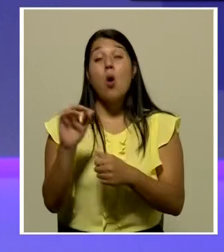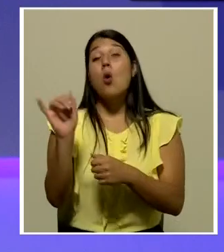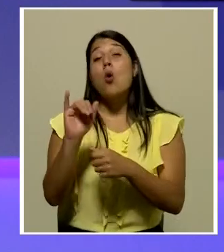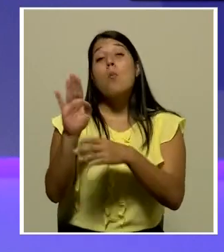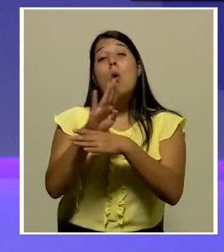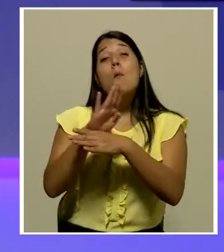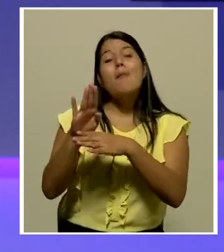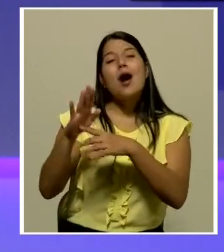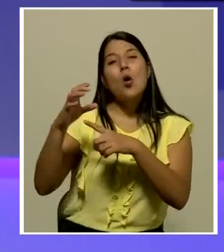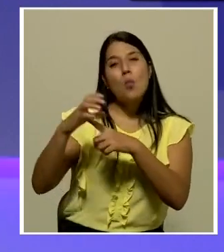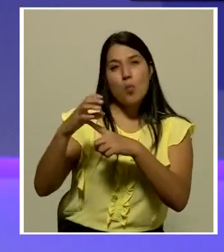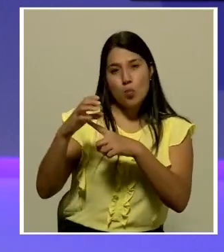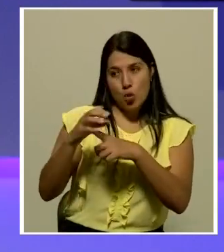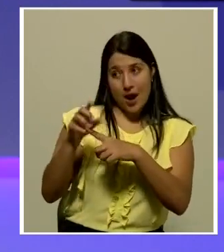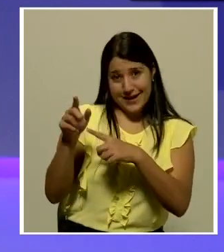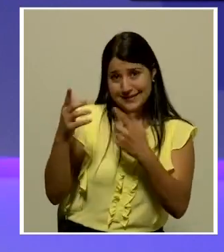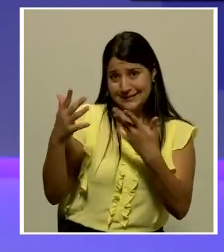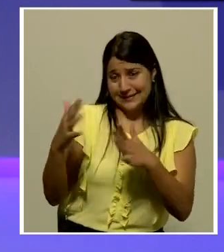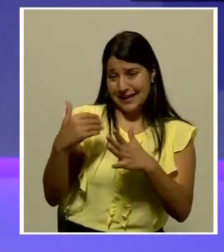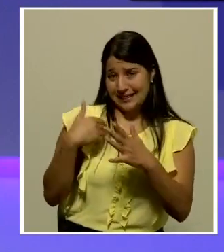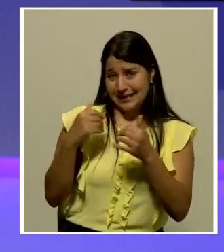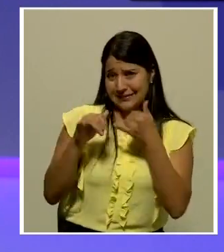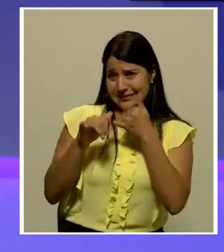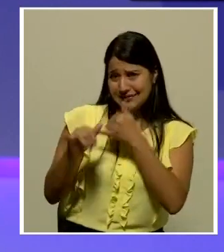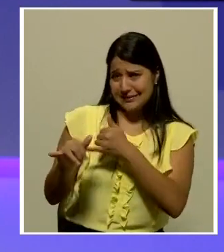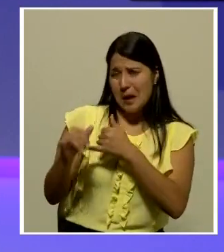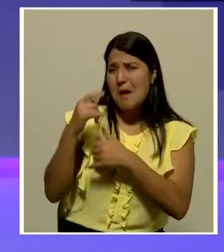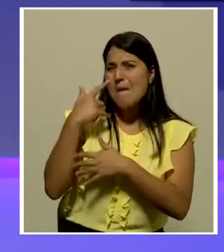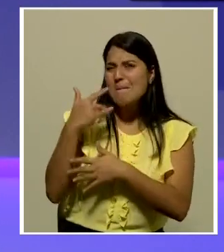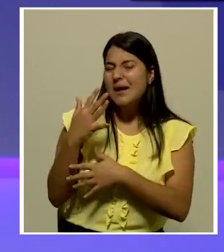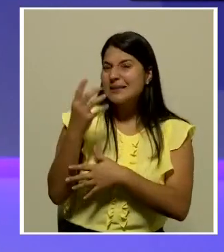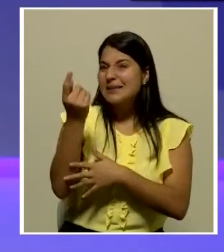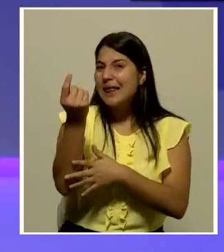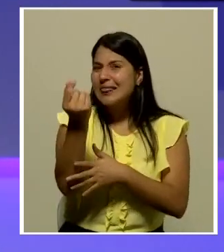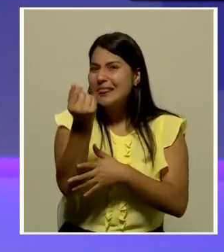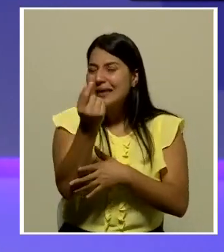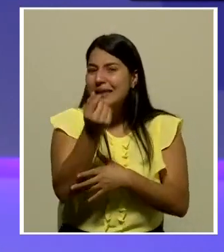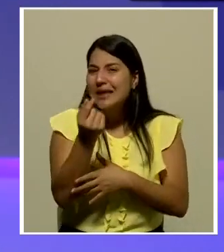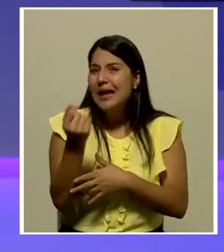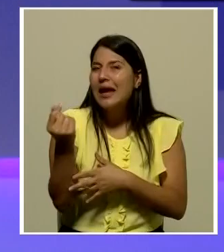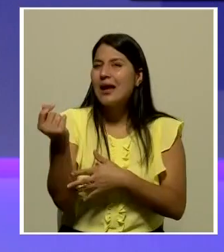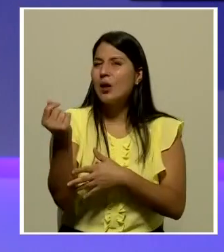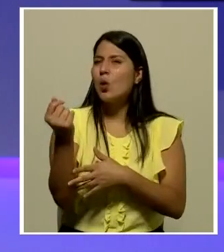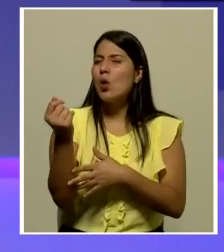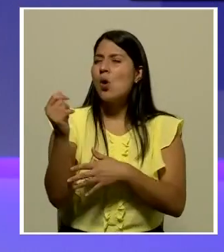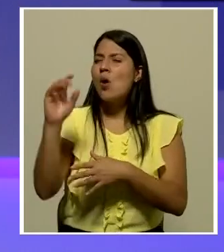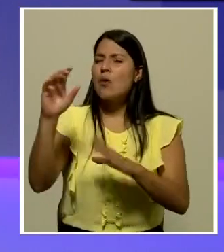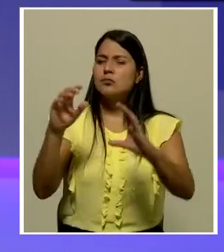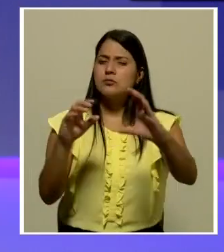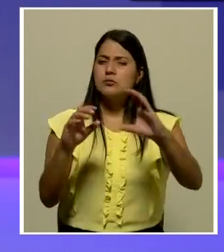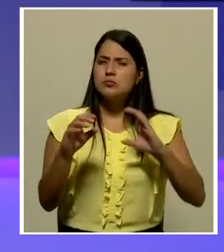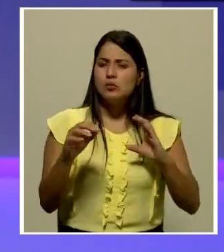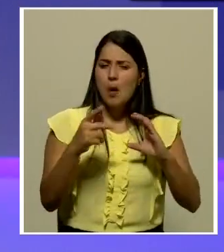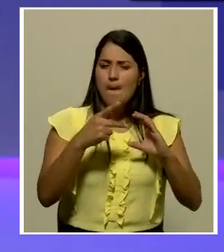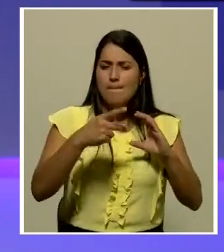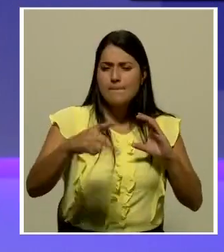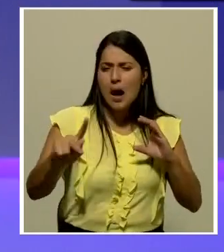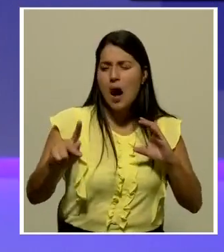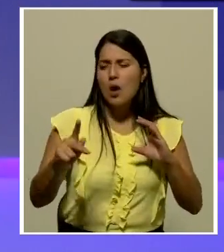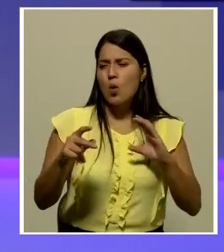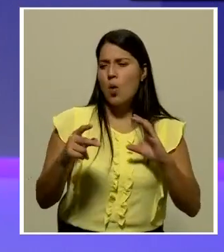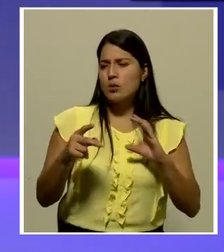es el que ya tiene una acusación, se habla como de que el dinero se diluía en diferentes pagos, préstamos, maquinaria.